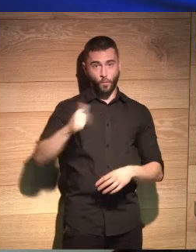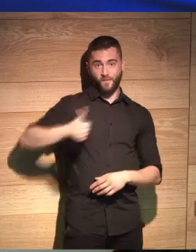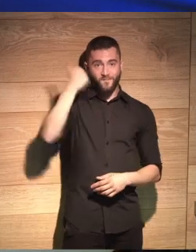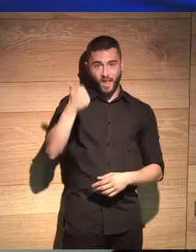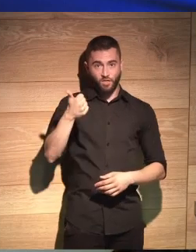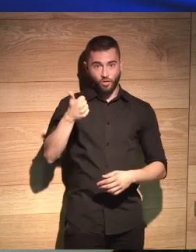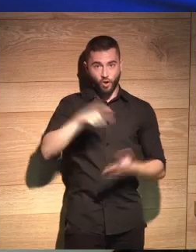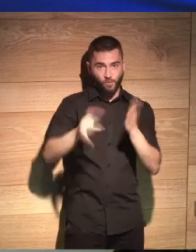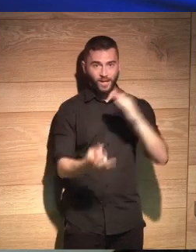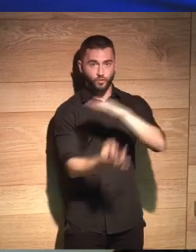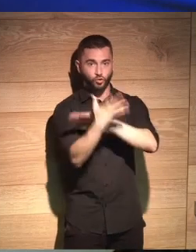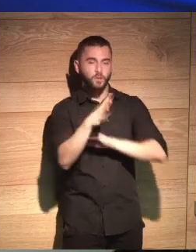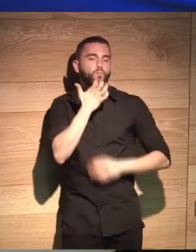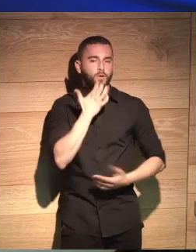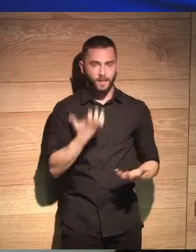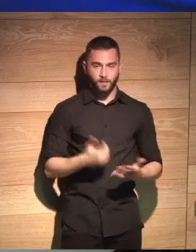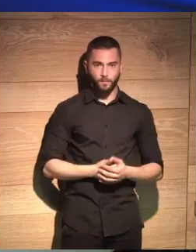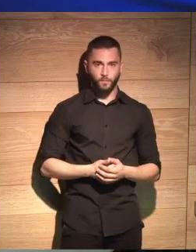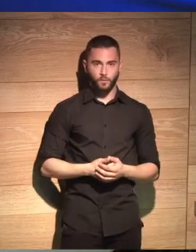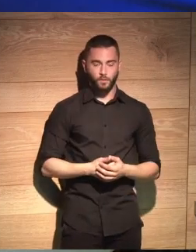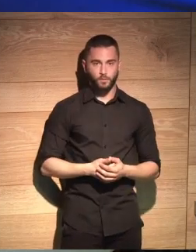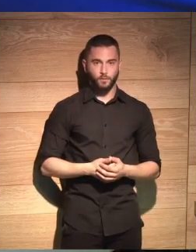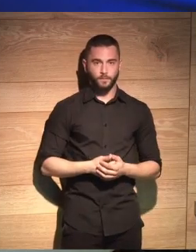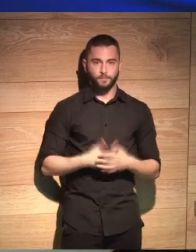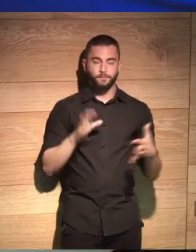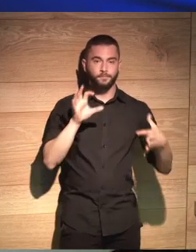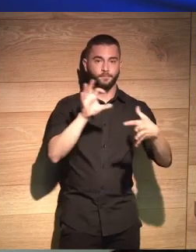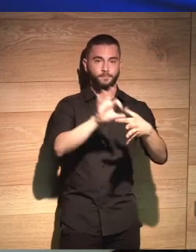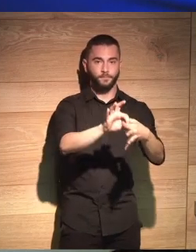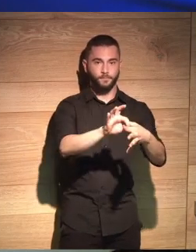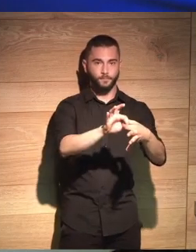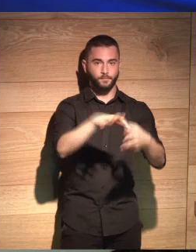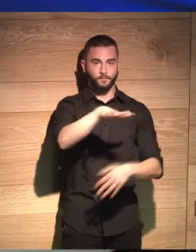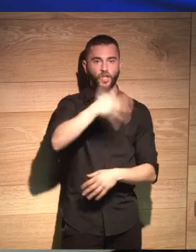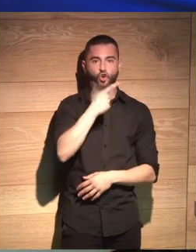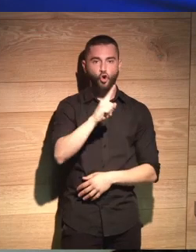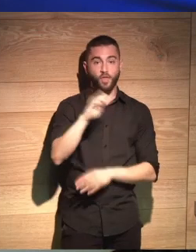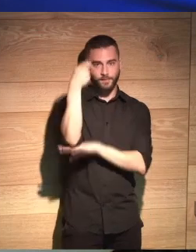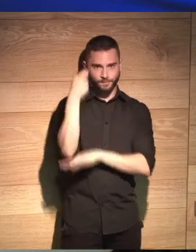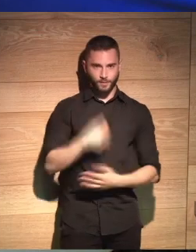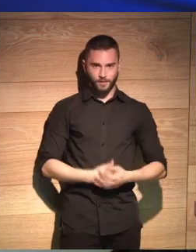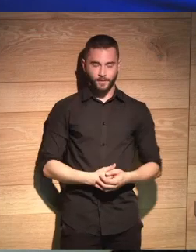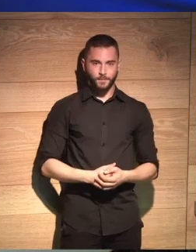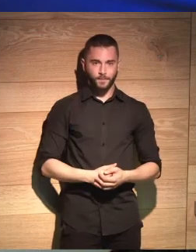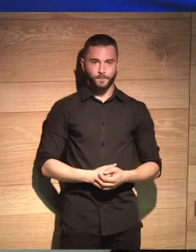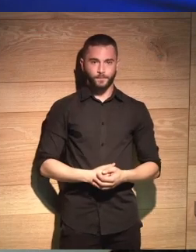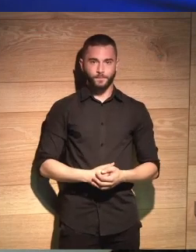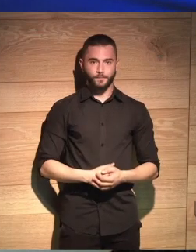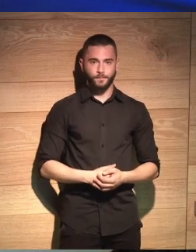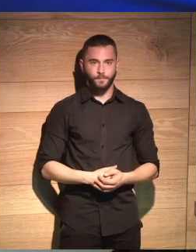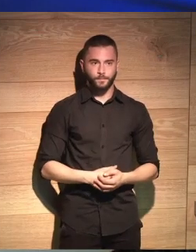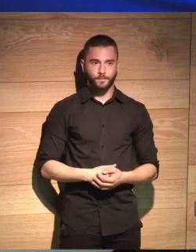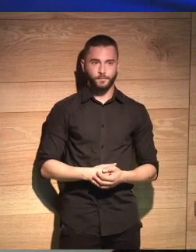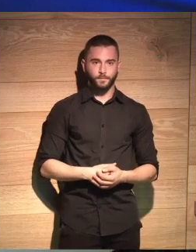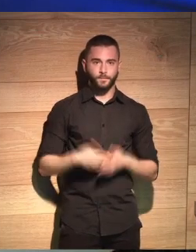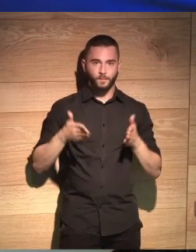ejemplo. Llegar a esa zona no conocida. Y el único camino que conozco